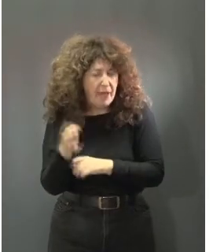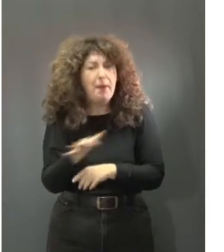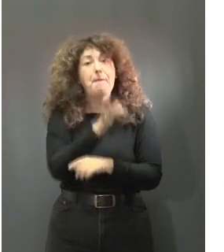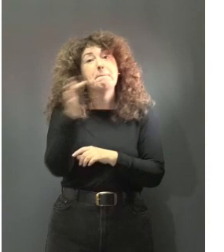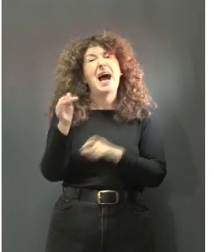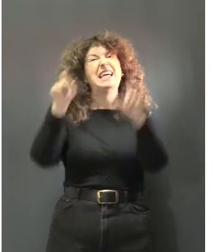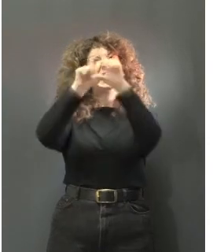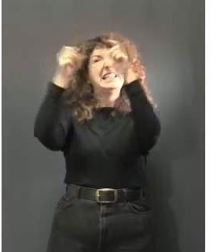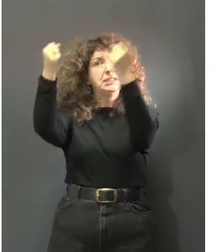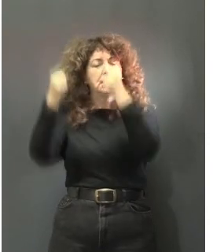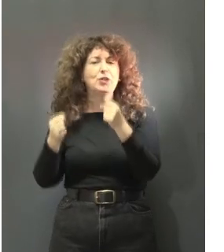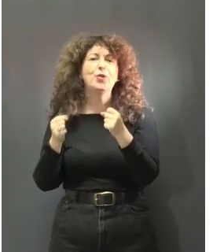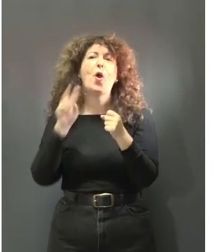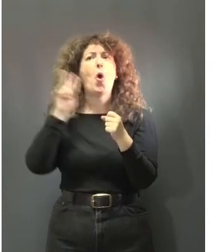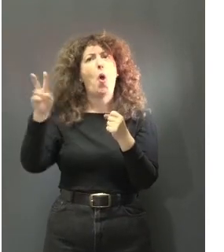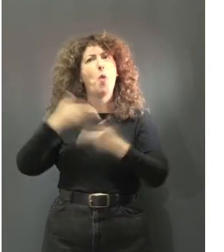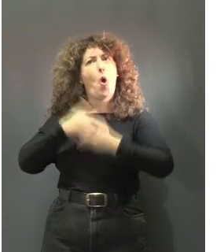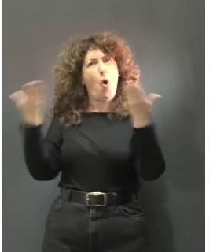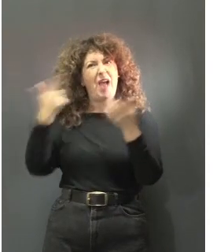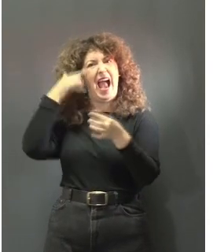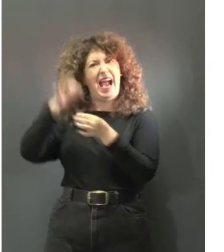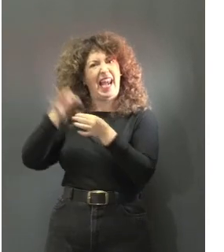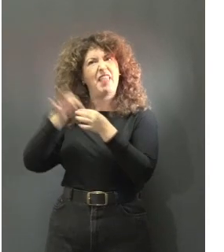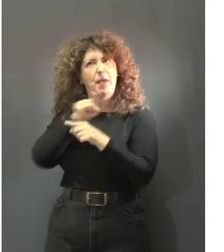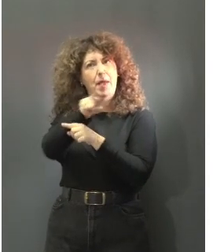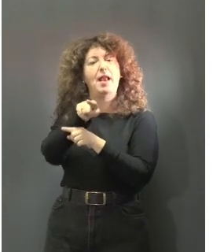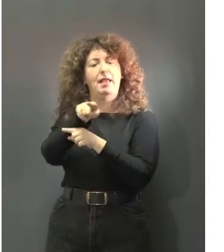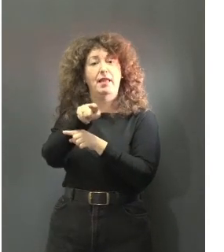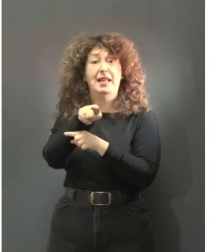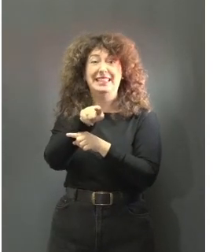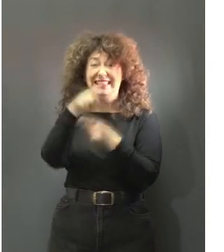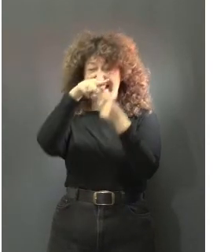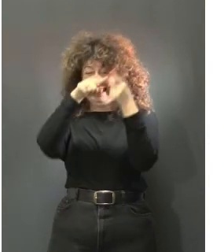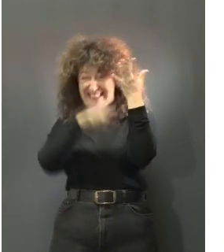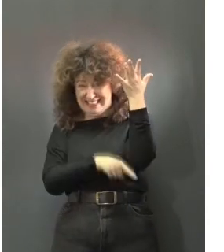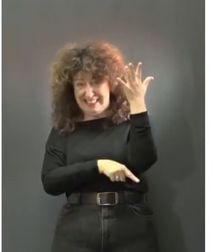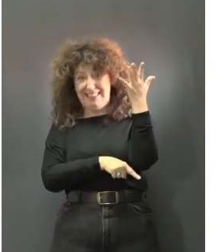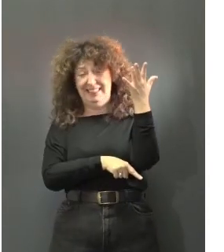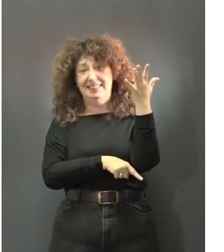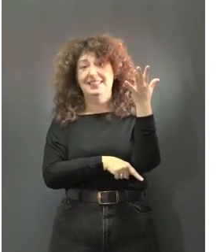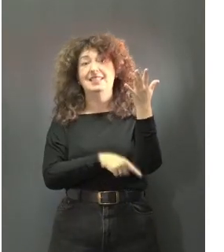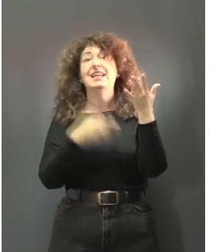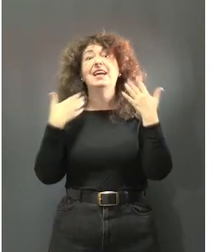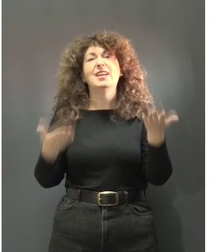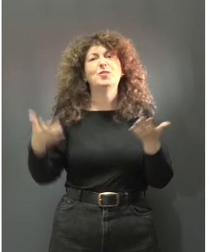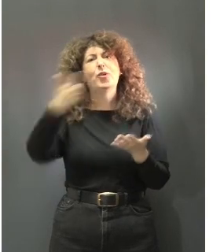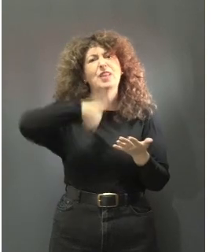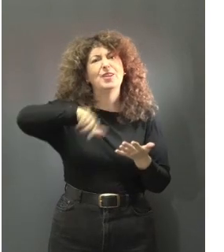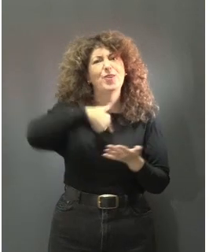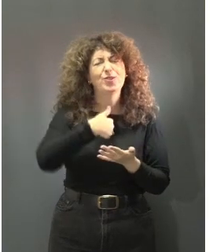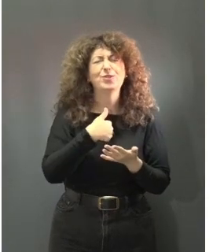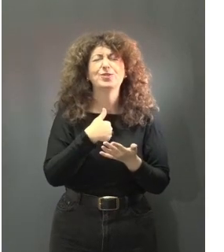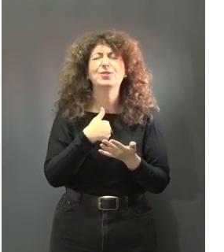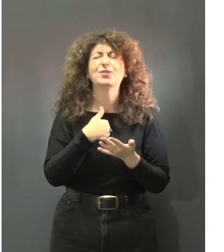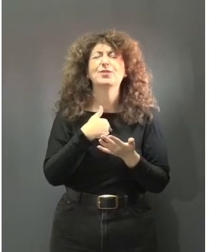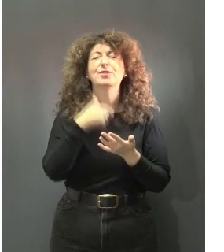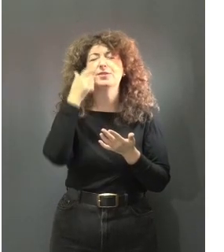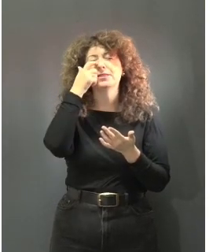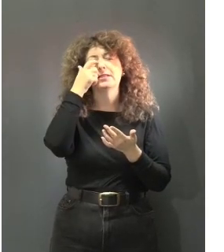credibilidad a las instituciones y a las empresas, todo eso, además de todo eso. Es decir, que como que tenemos